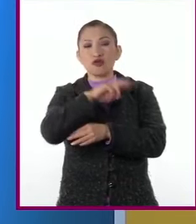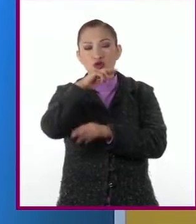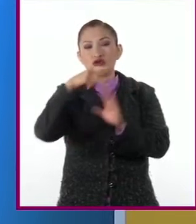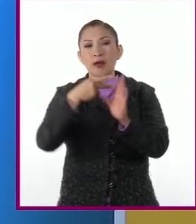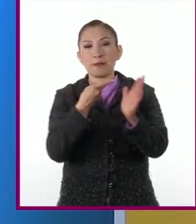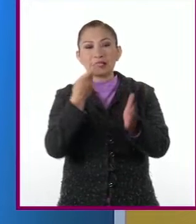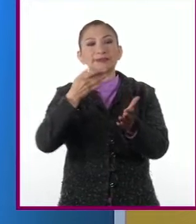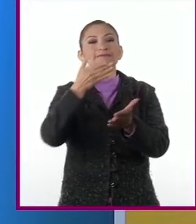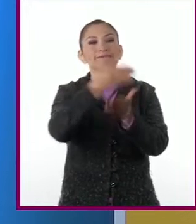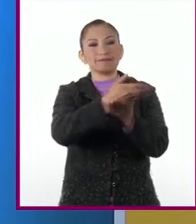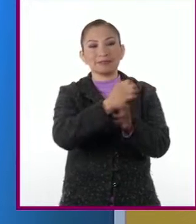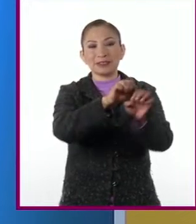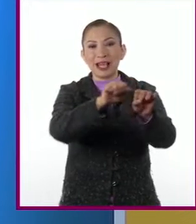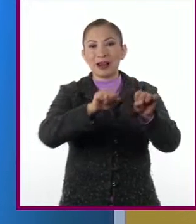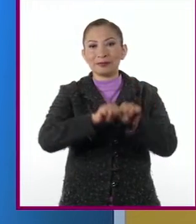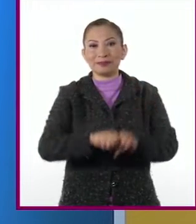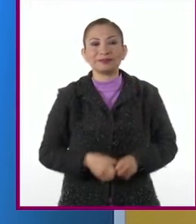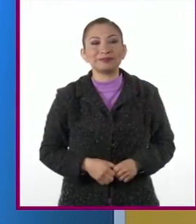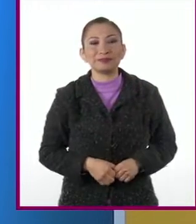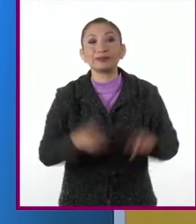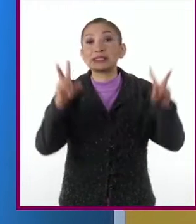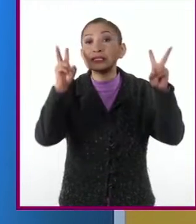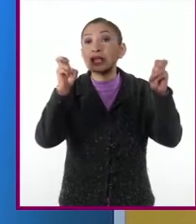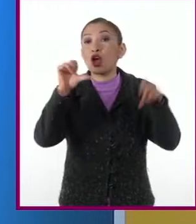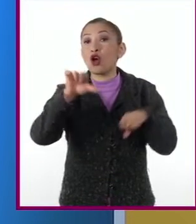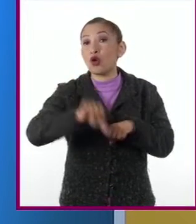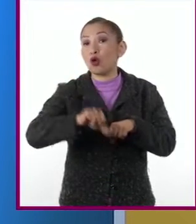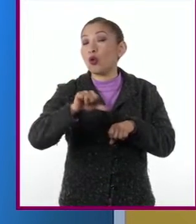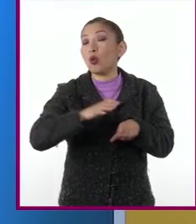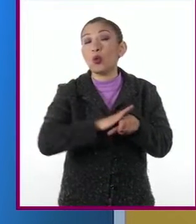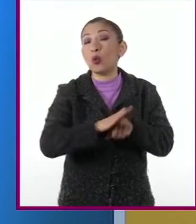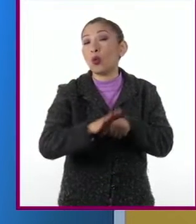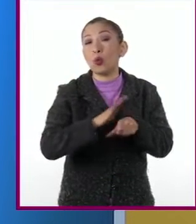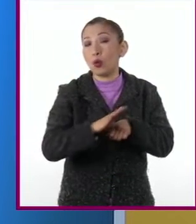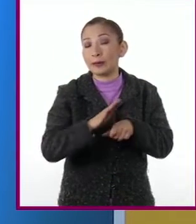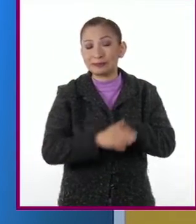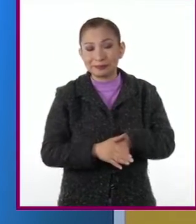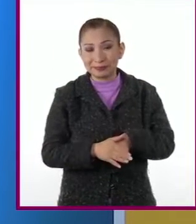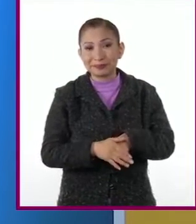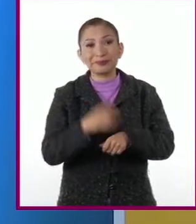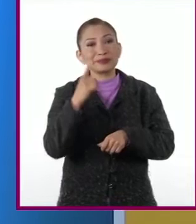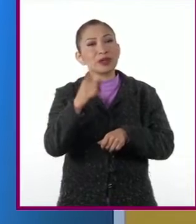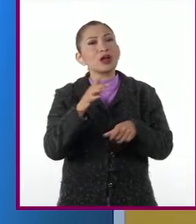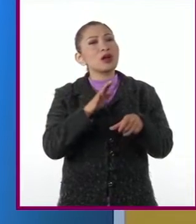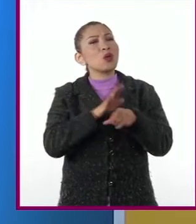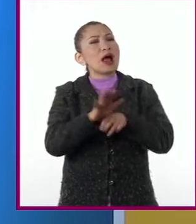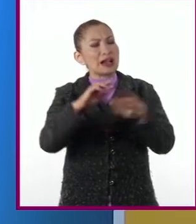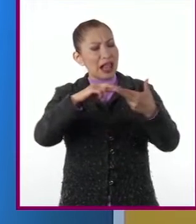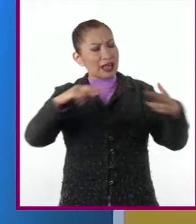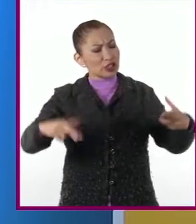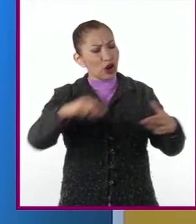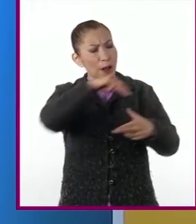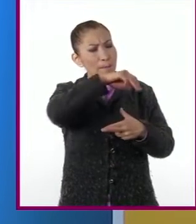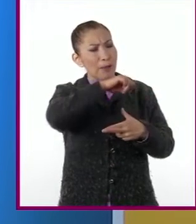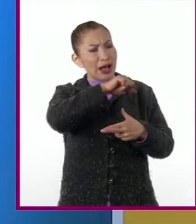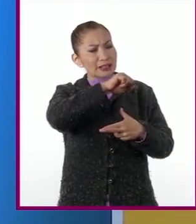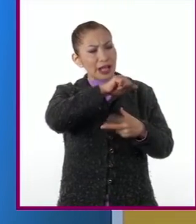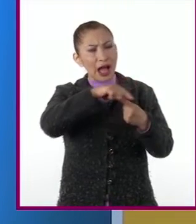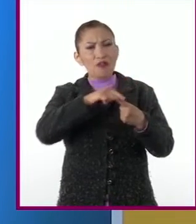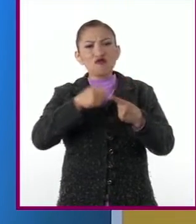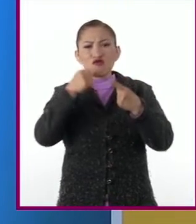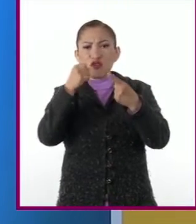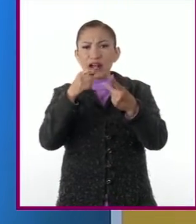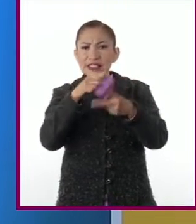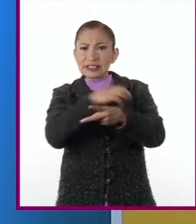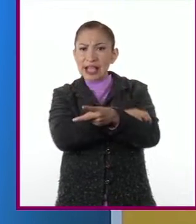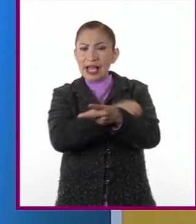de regreso en las aulas. El título del programa de hoy es ¿cuál es la relación entre masa, fuerza